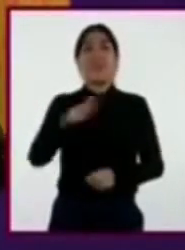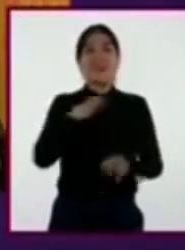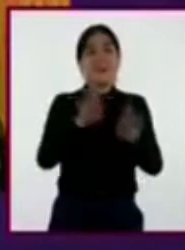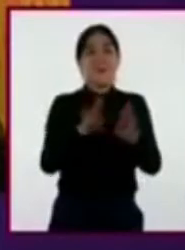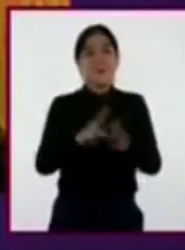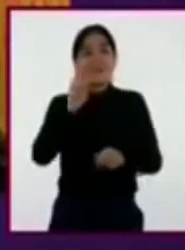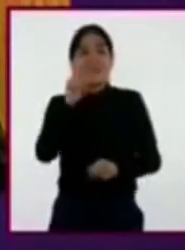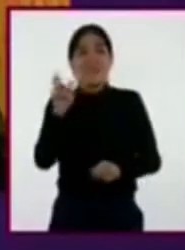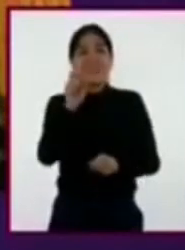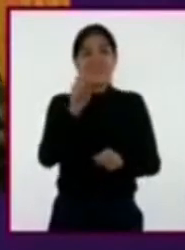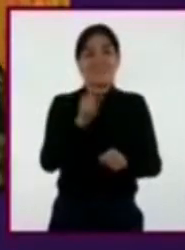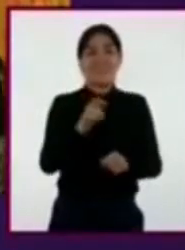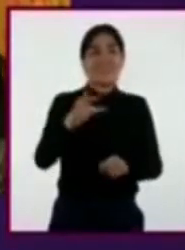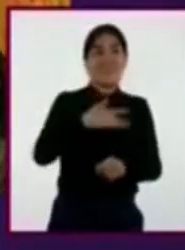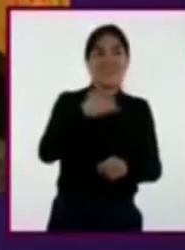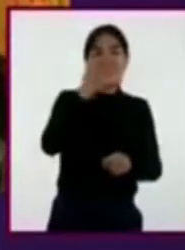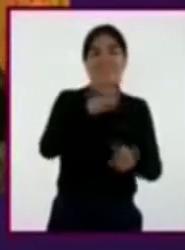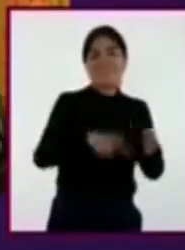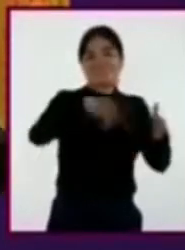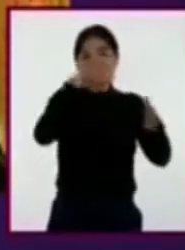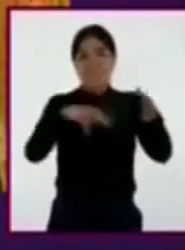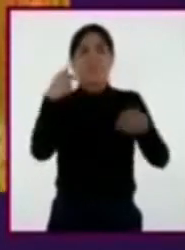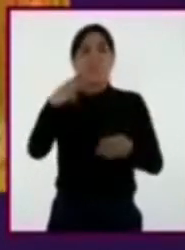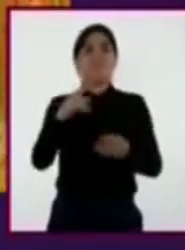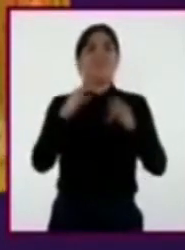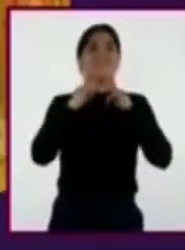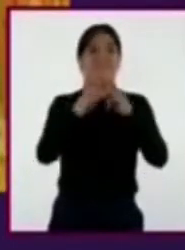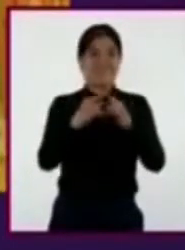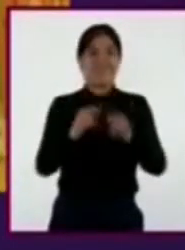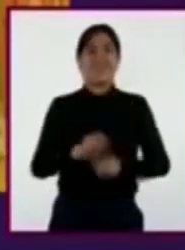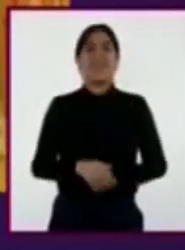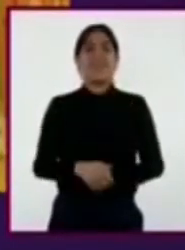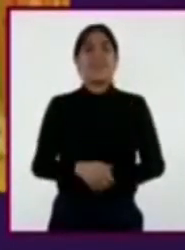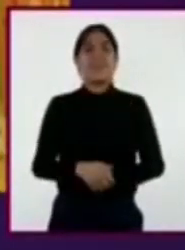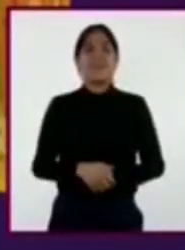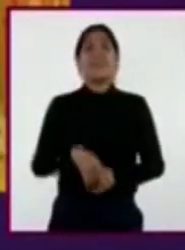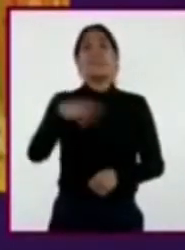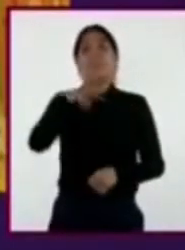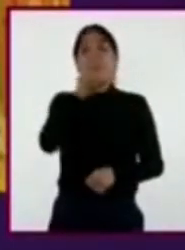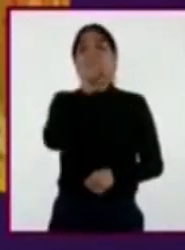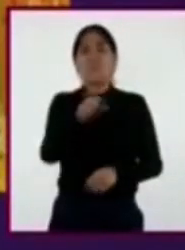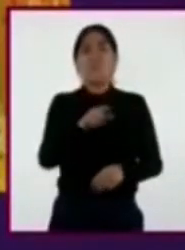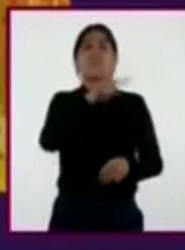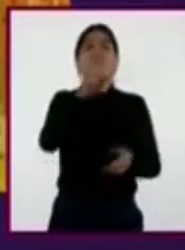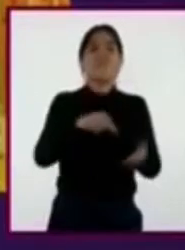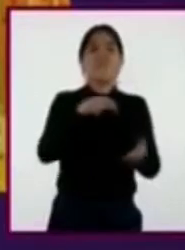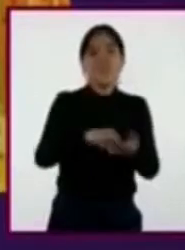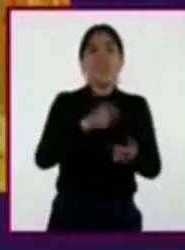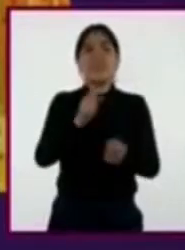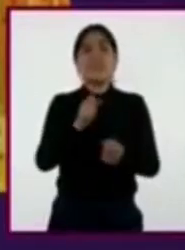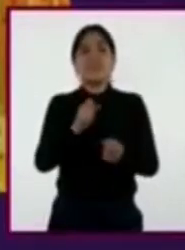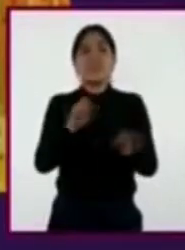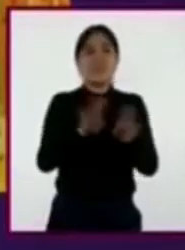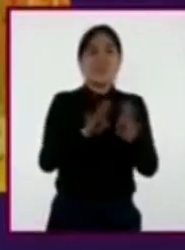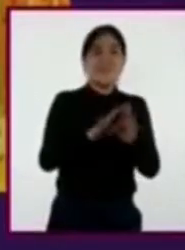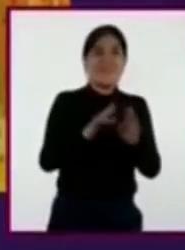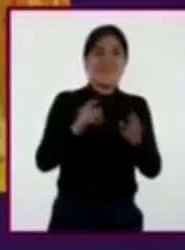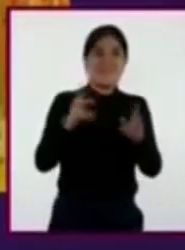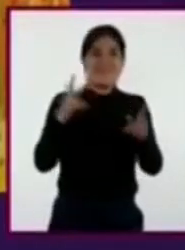perspectivas aéreas en este mural del barrio de Tepito, pero también situaciones muy